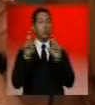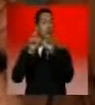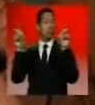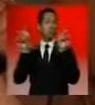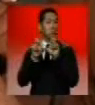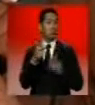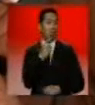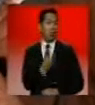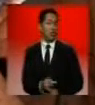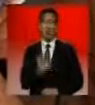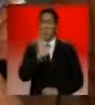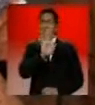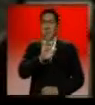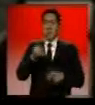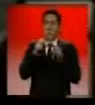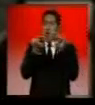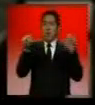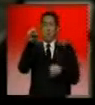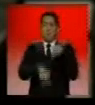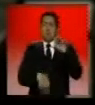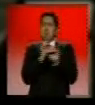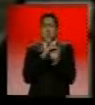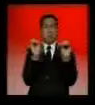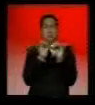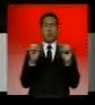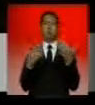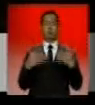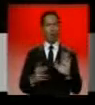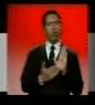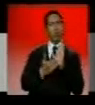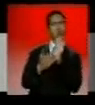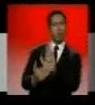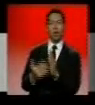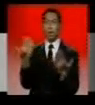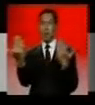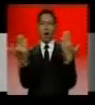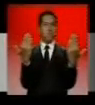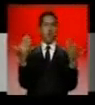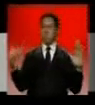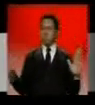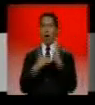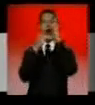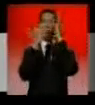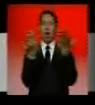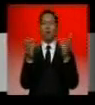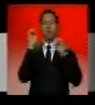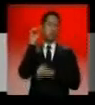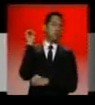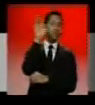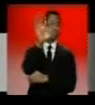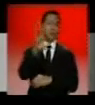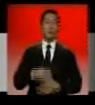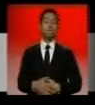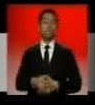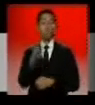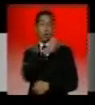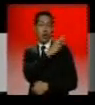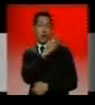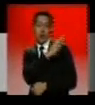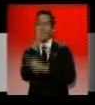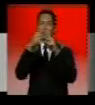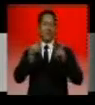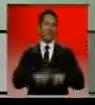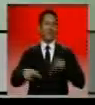daño ambiental y está demostrado en el proceso que sí lo hubo. ¿Qué tengo que hacer? La producción será difundida en universidades y otros